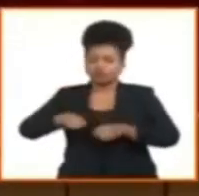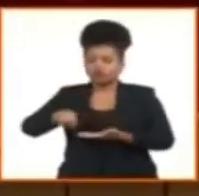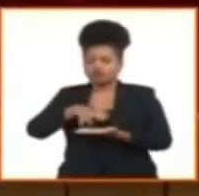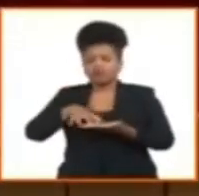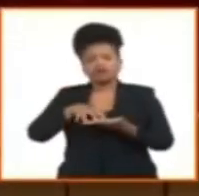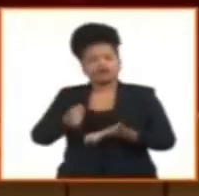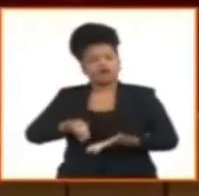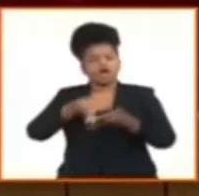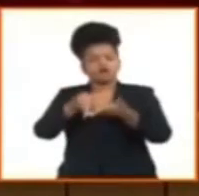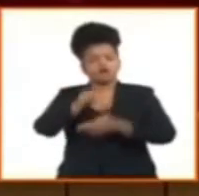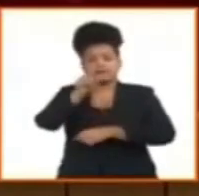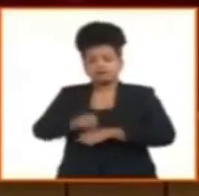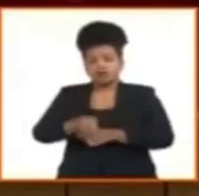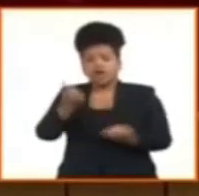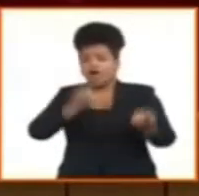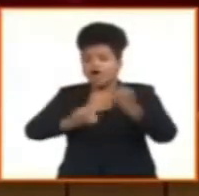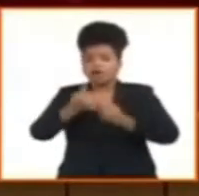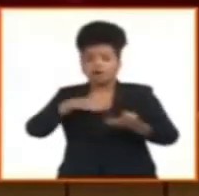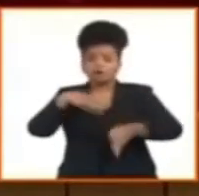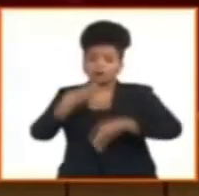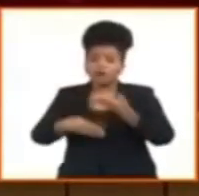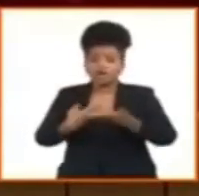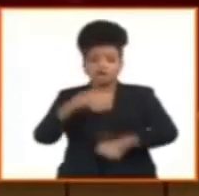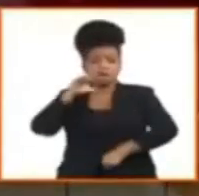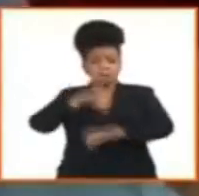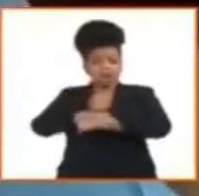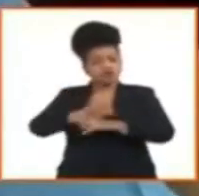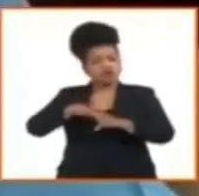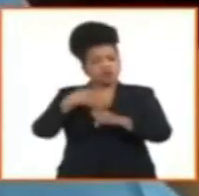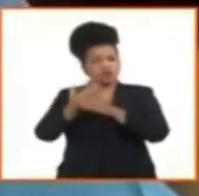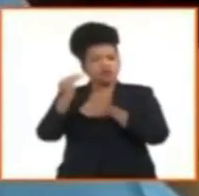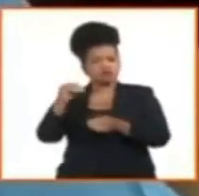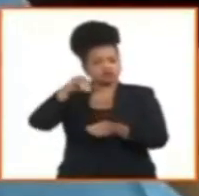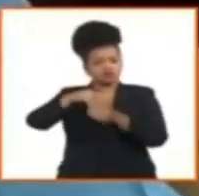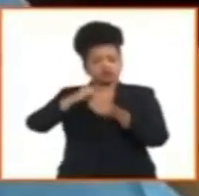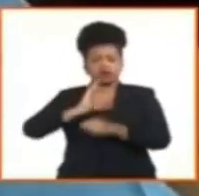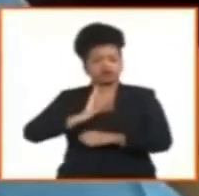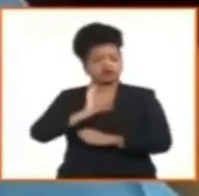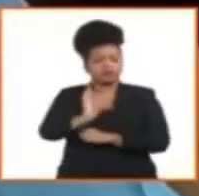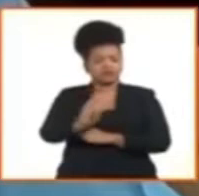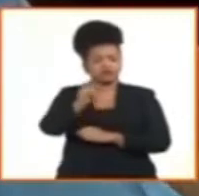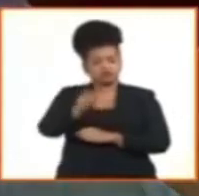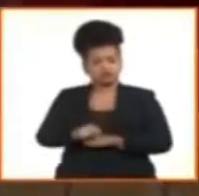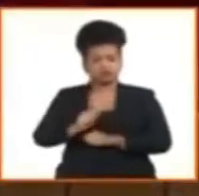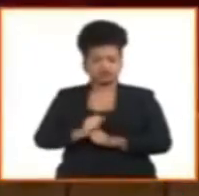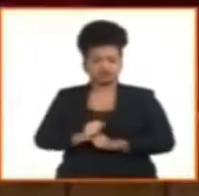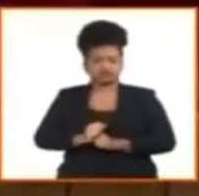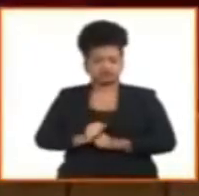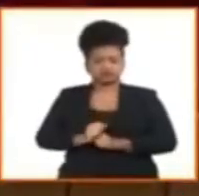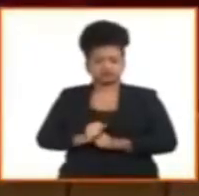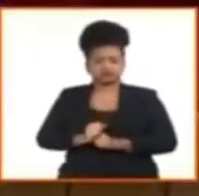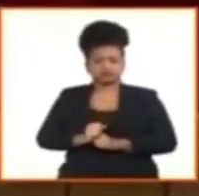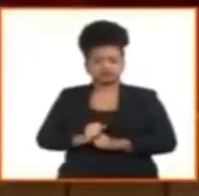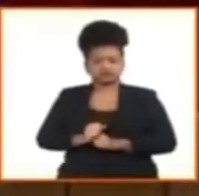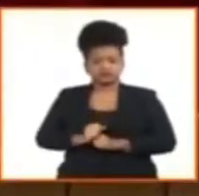cometen delitos, primando el humanismo y el respeto por el ser humano. Los involucrados en los hechos de julio de